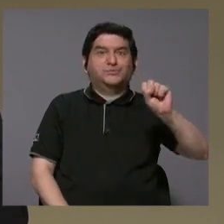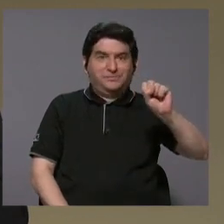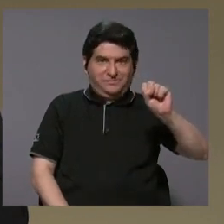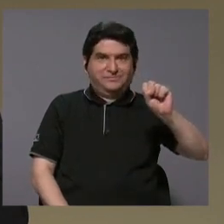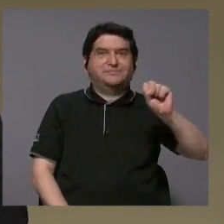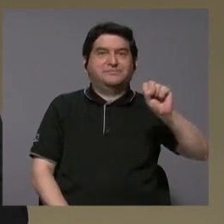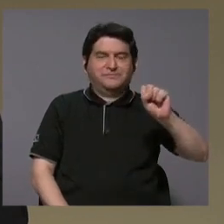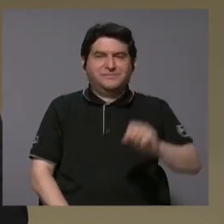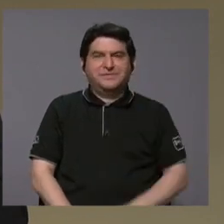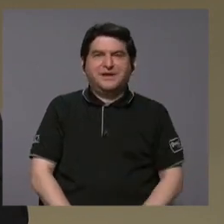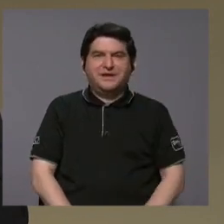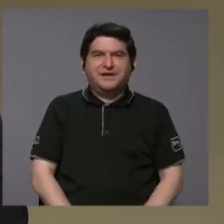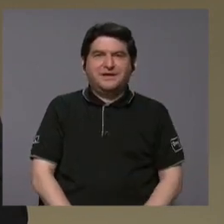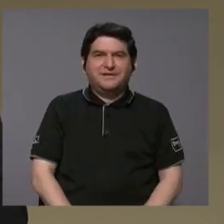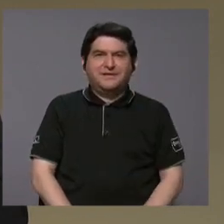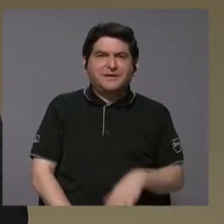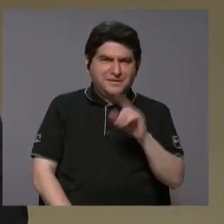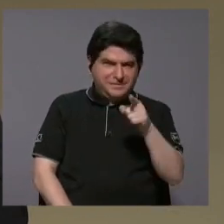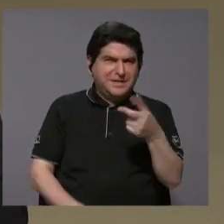tal vez, si le parece,